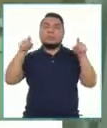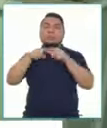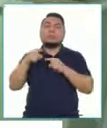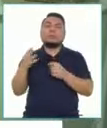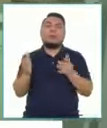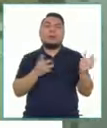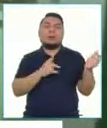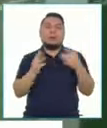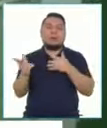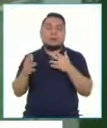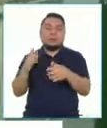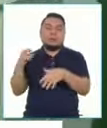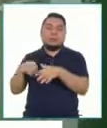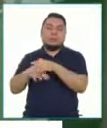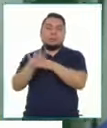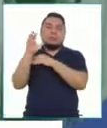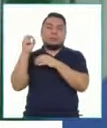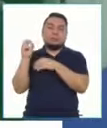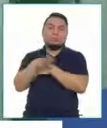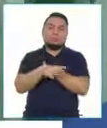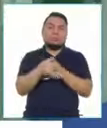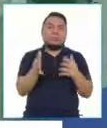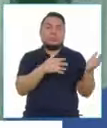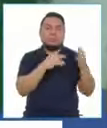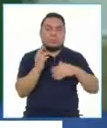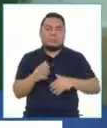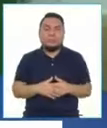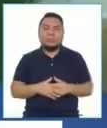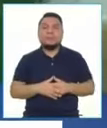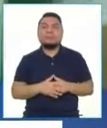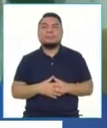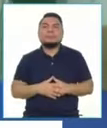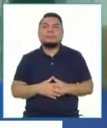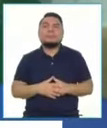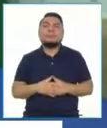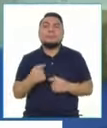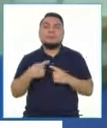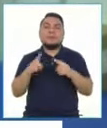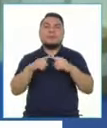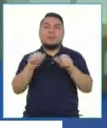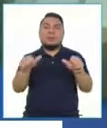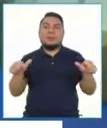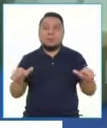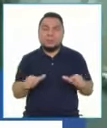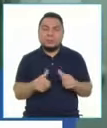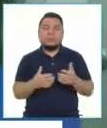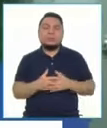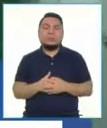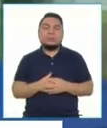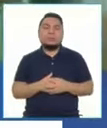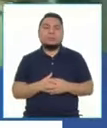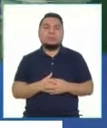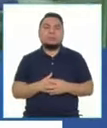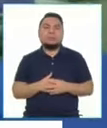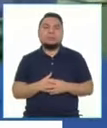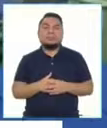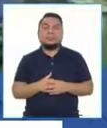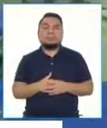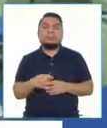fluya el continuo oxígeno y aire en los distintos ambientes, parte